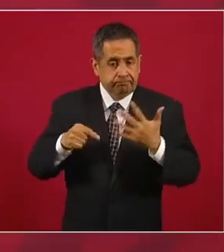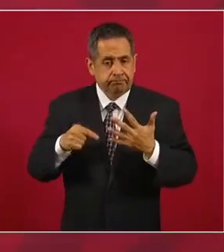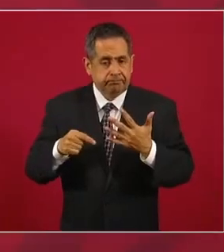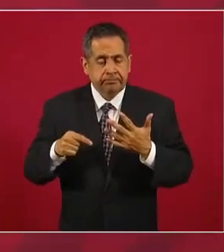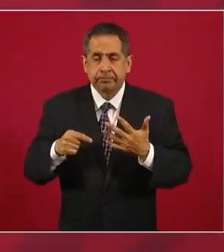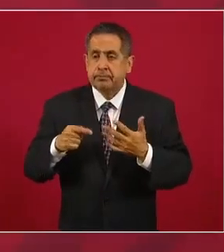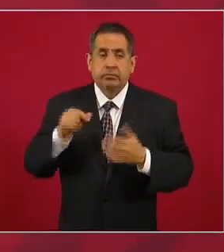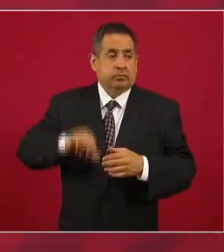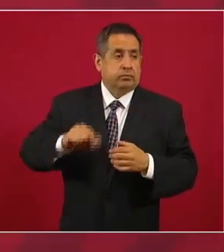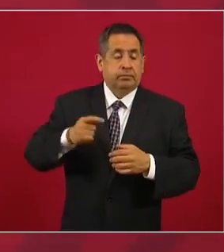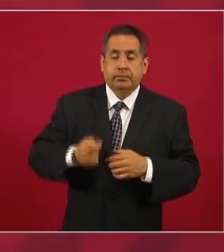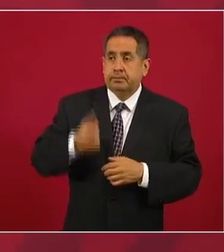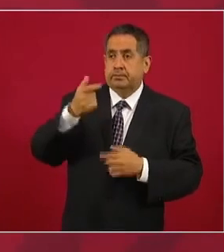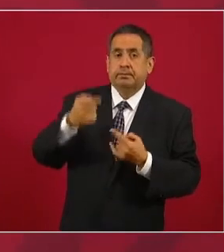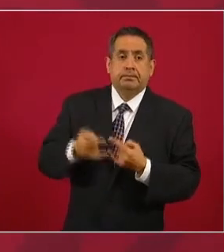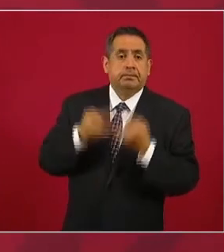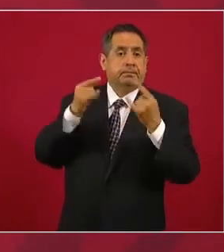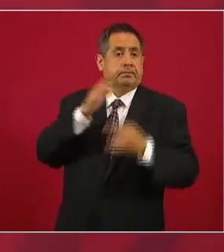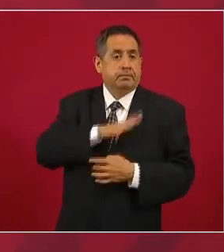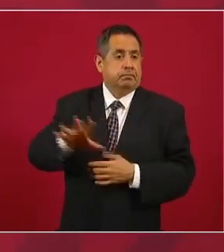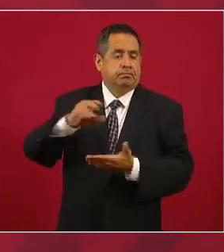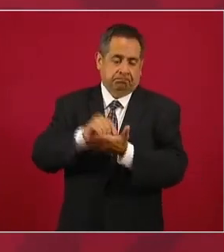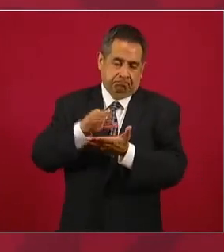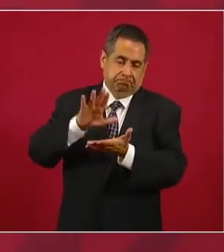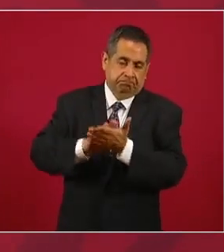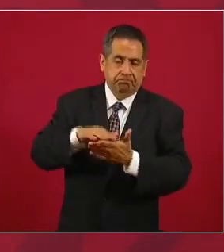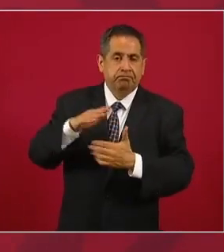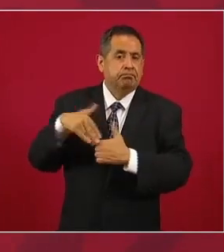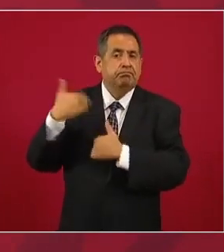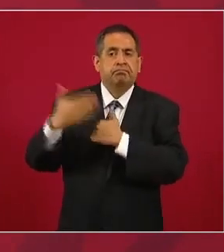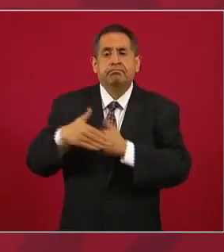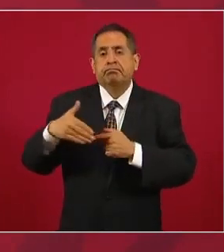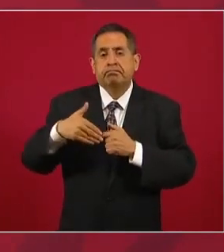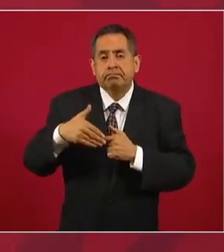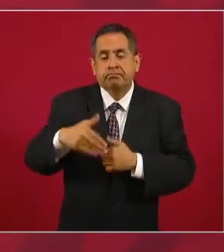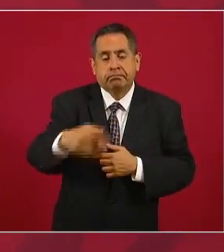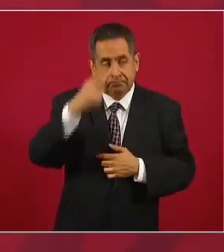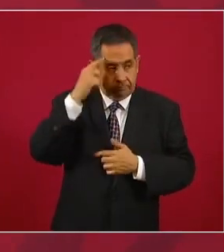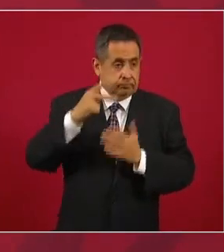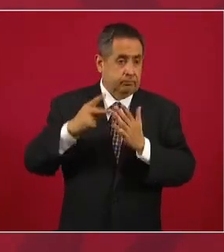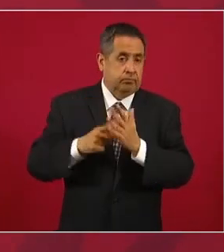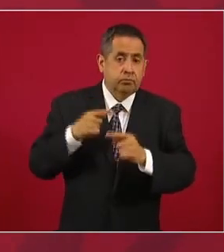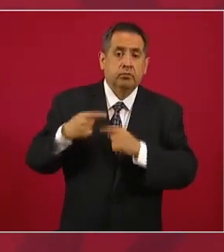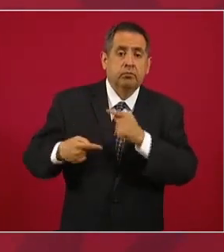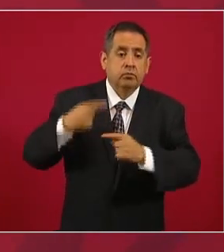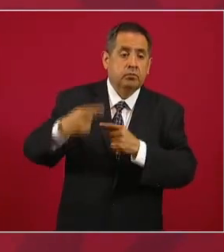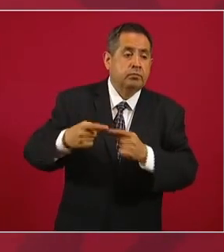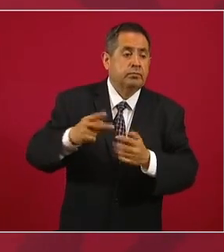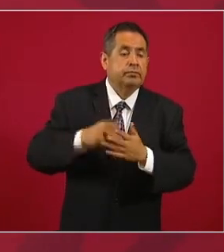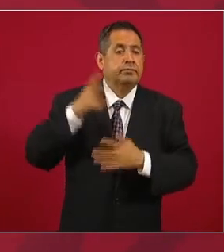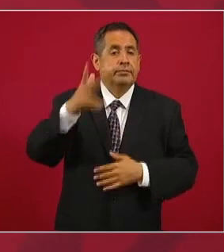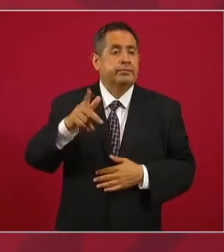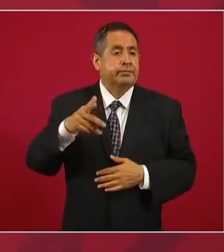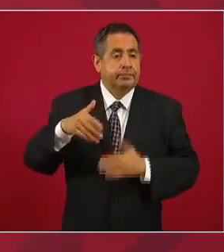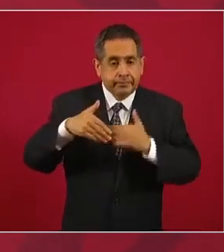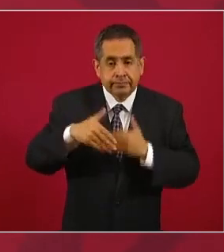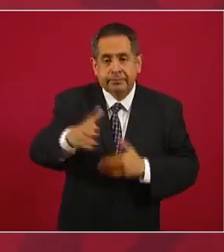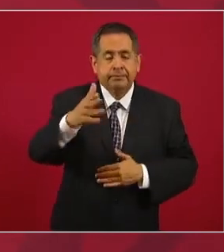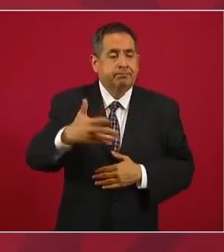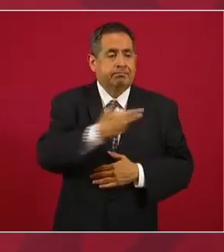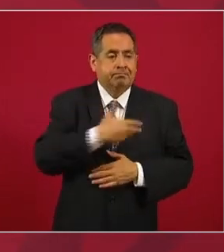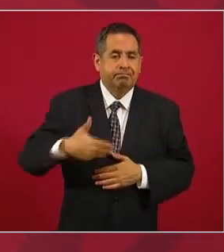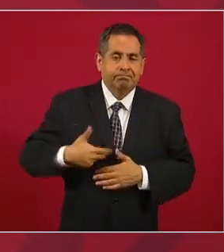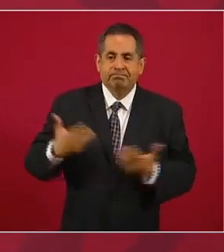un precedente necesario para prevenir la repetición de conductas indebidas en